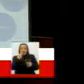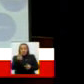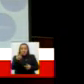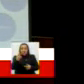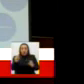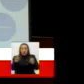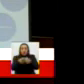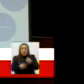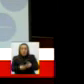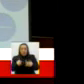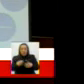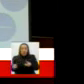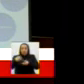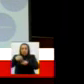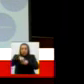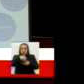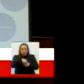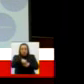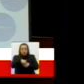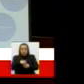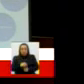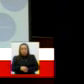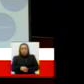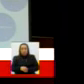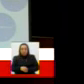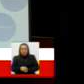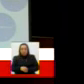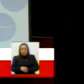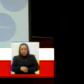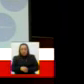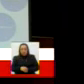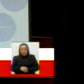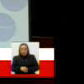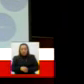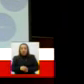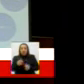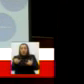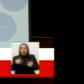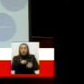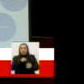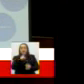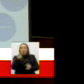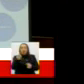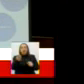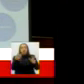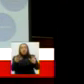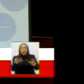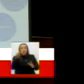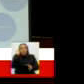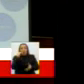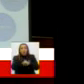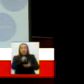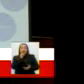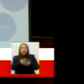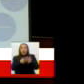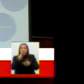120 parlamentarios debidamente incorporados. ¿Se incorporó el señor? Todavía no. Actualmente tenemos solamente 119, porque falta